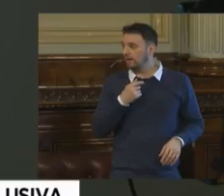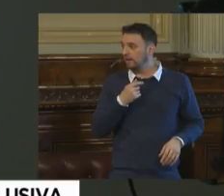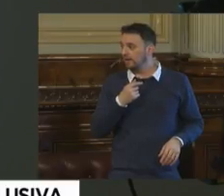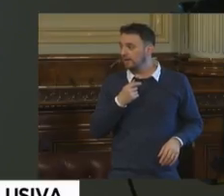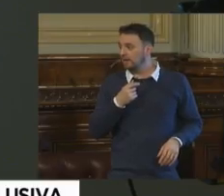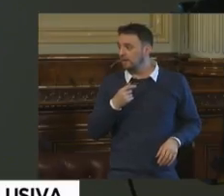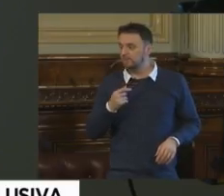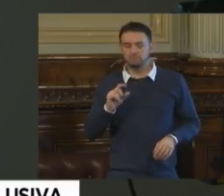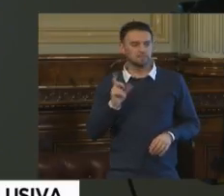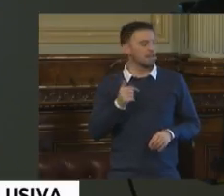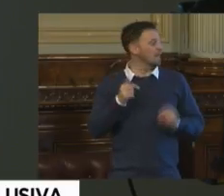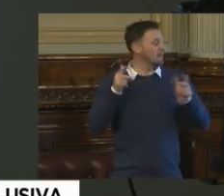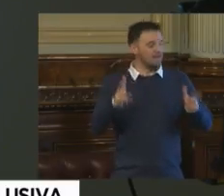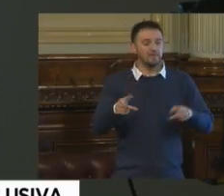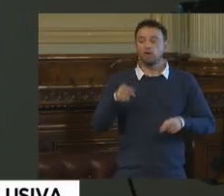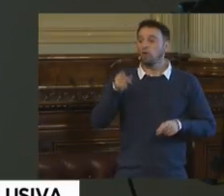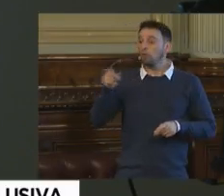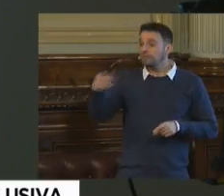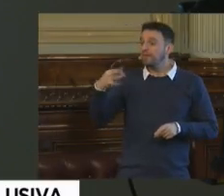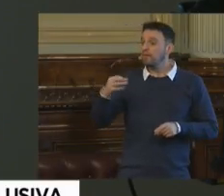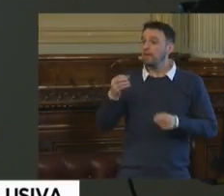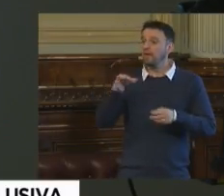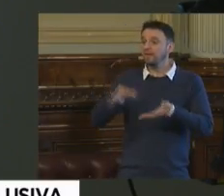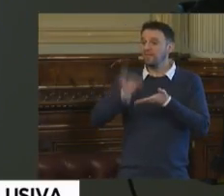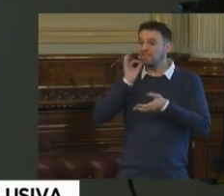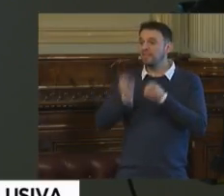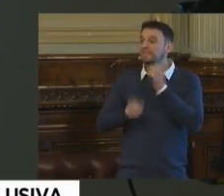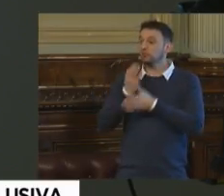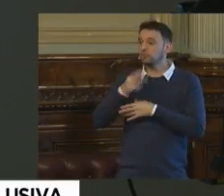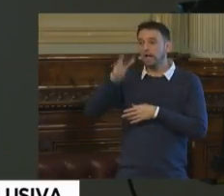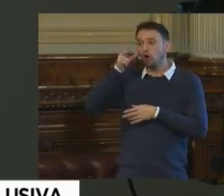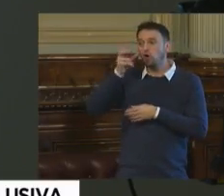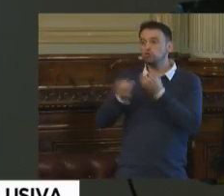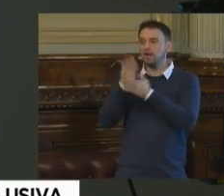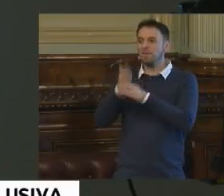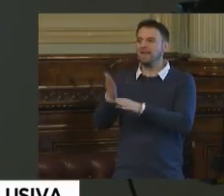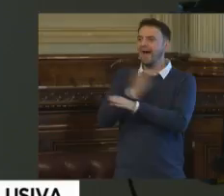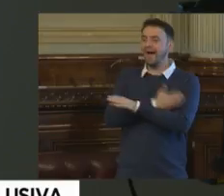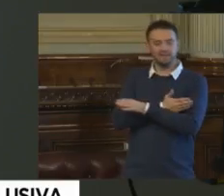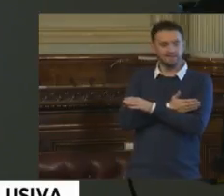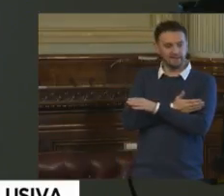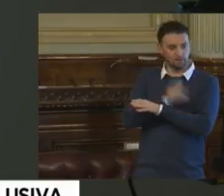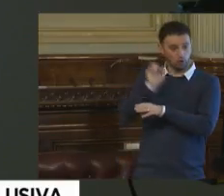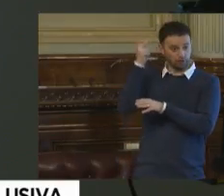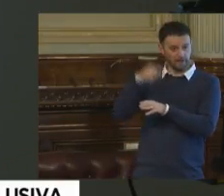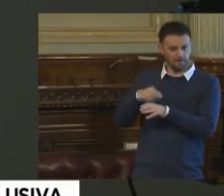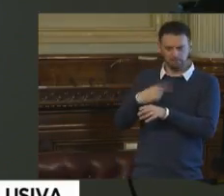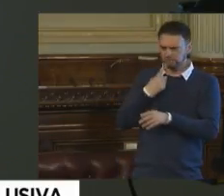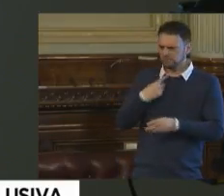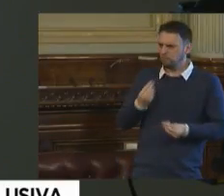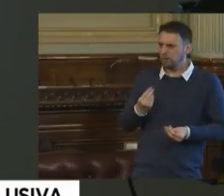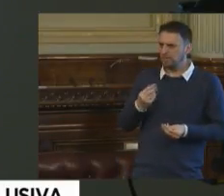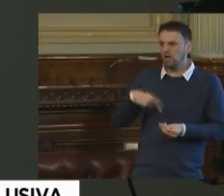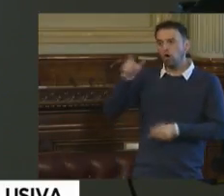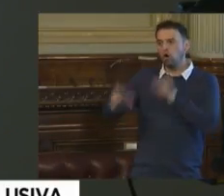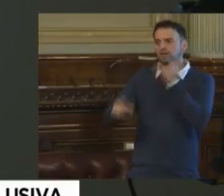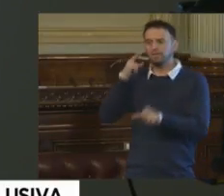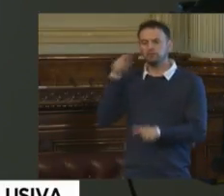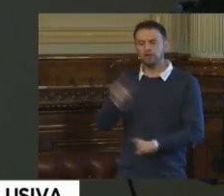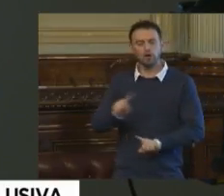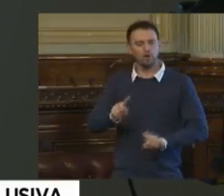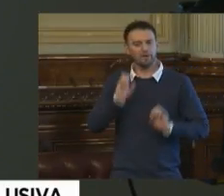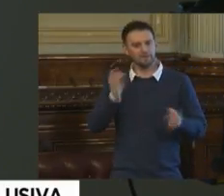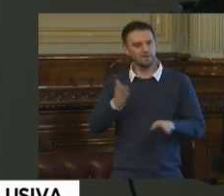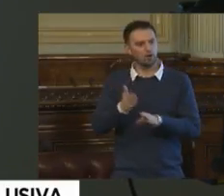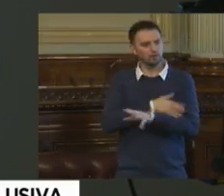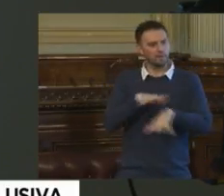8 de la mañana para no cruzarse con el resto de la gente que estaba en el hotel situaciones a dice así se